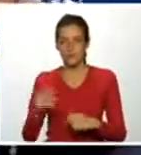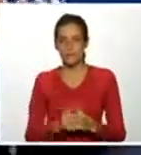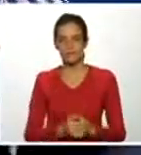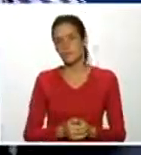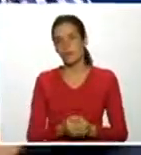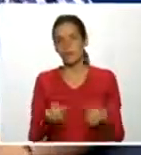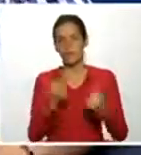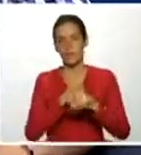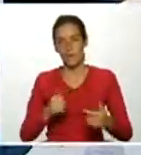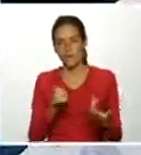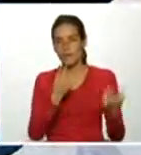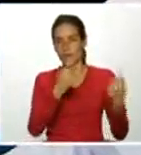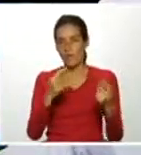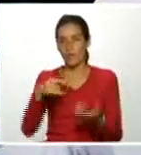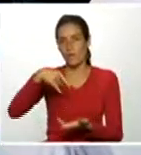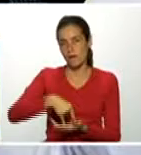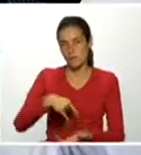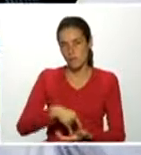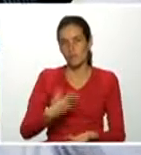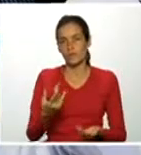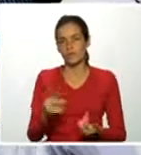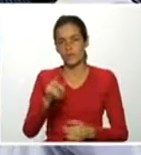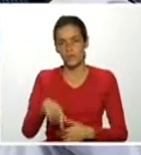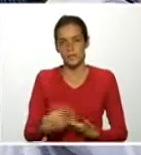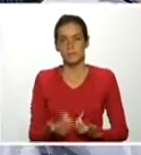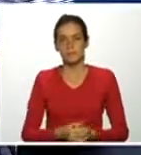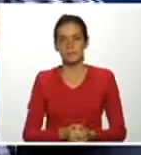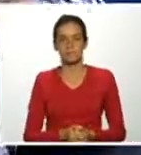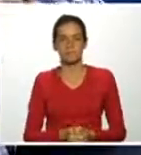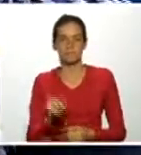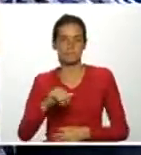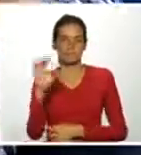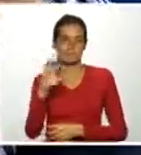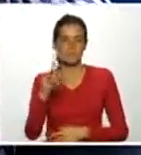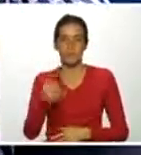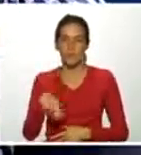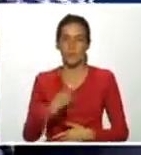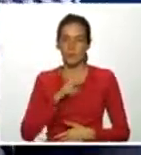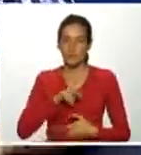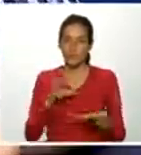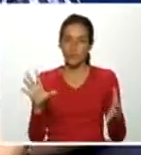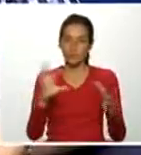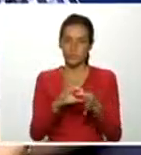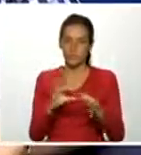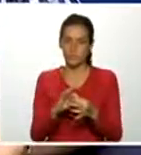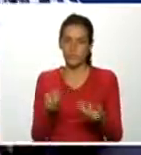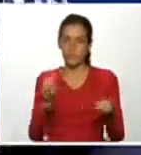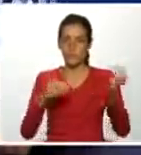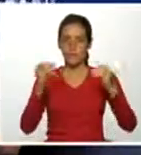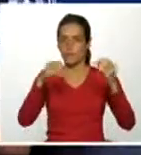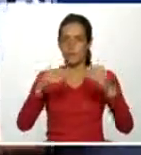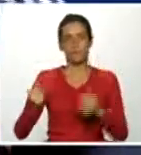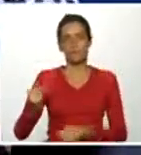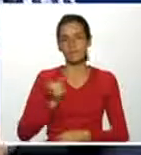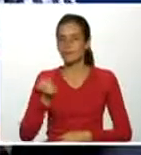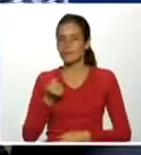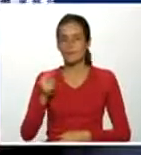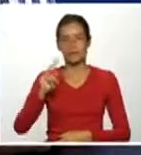en Portuguesa, en Cogedes, en Carabobo. Y de aquí de Caracas también nos fuimos juntando, hemos ido sumando y